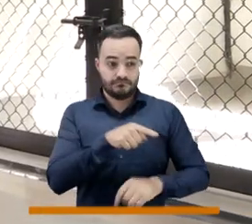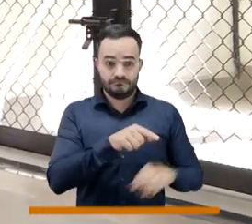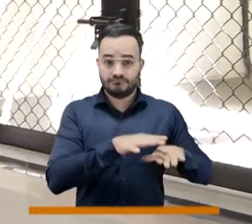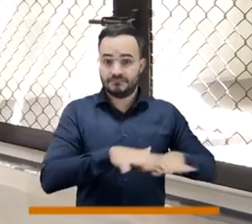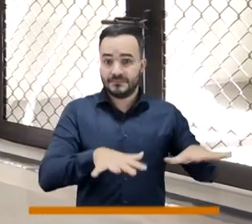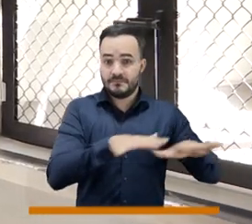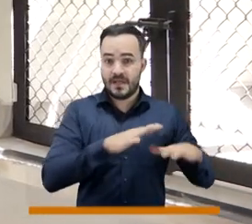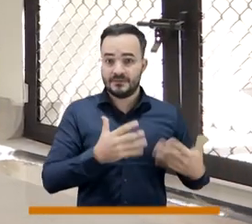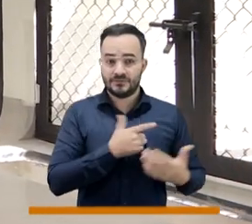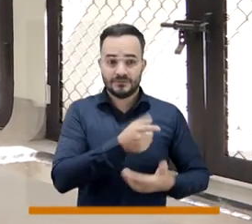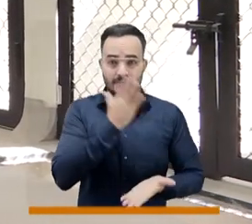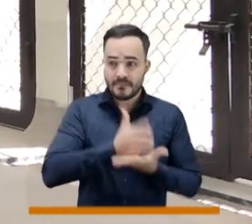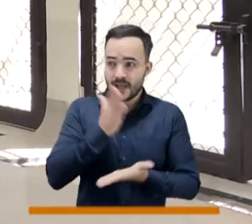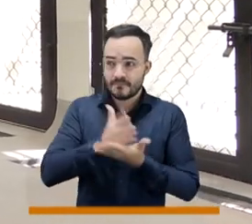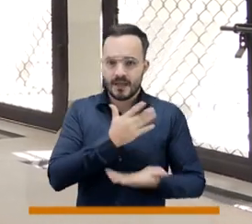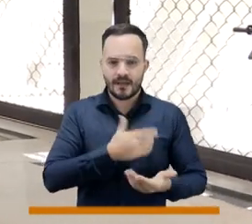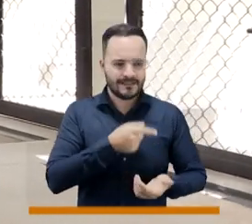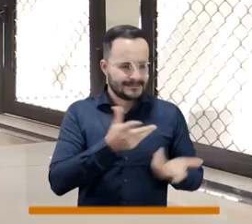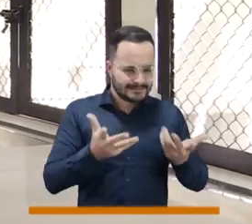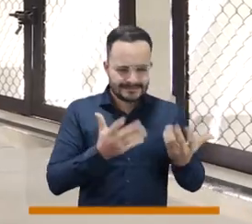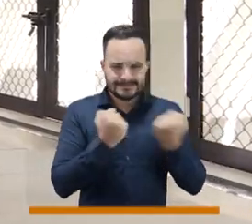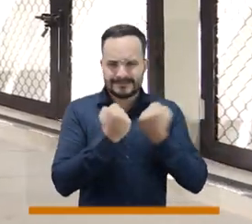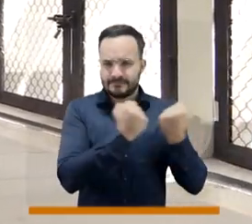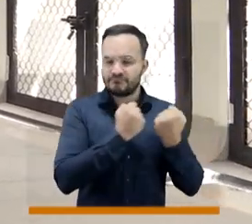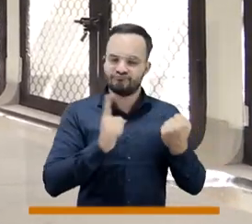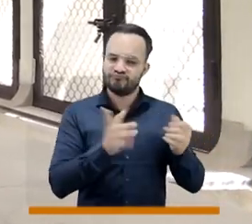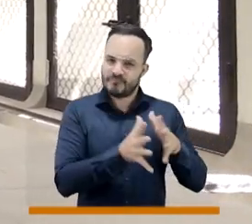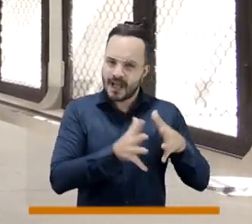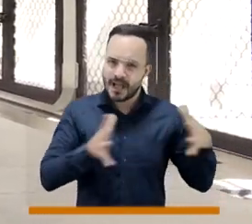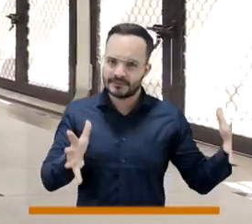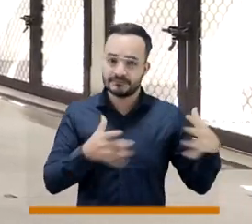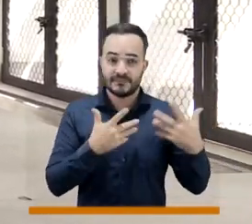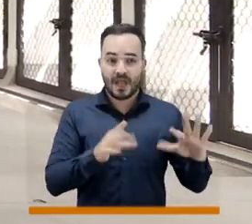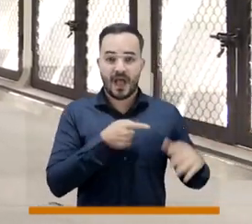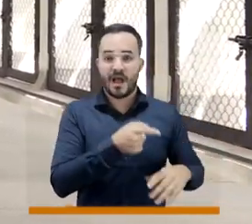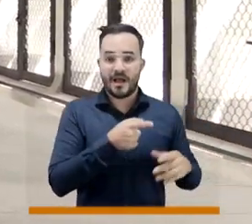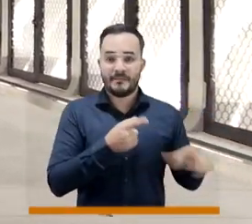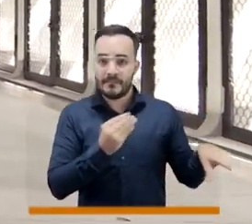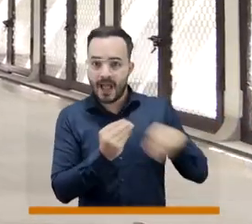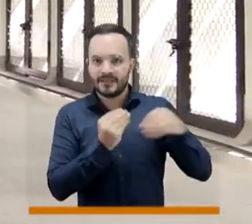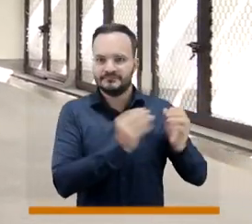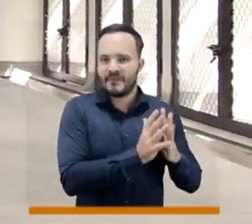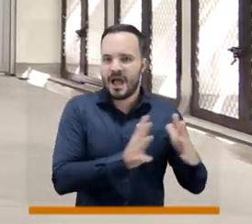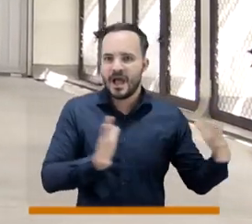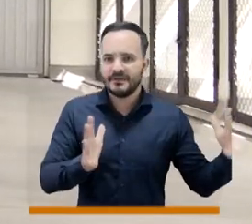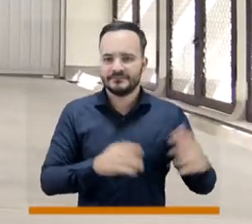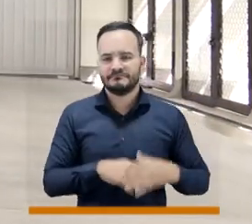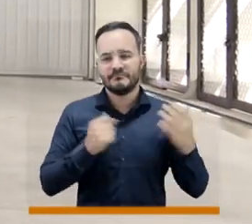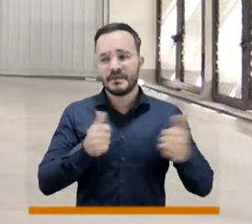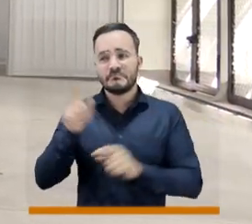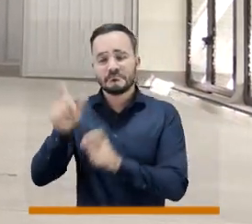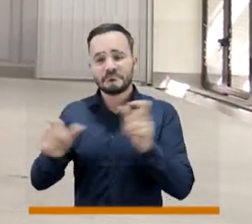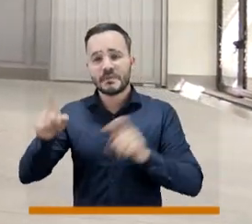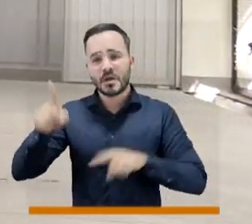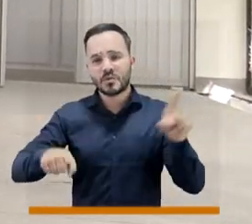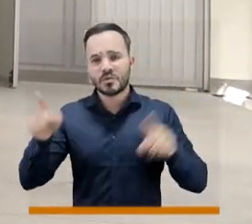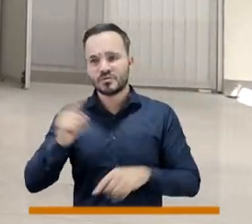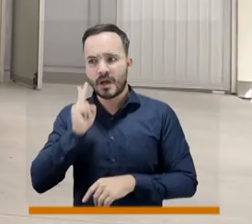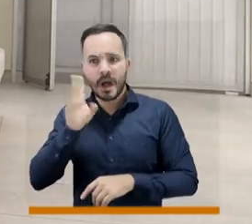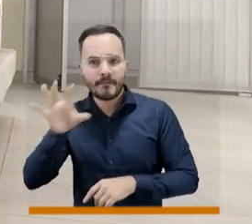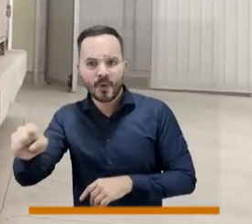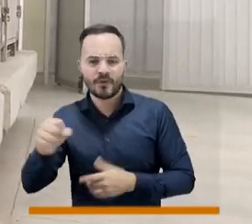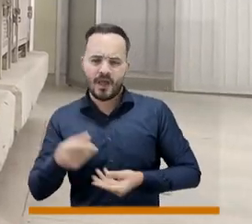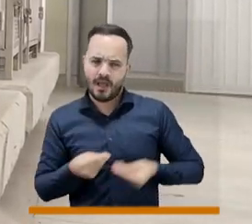ampliado su infraestructura, ya tienen una infraestructura para la atención integral a esta fauna silvestre, tanto recuperada,